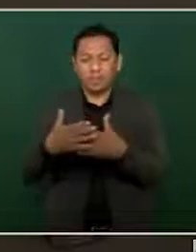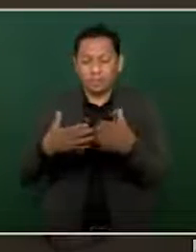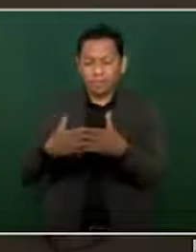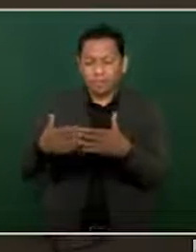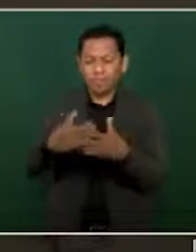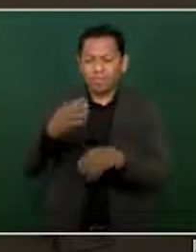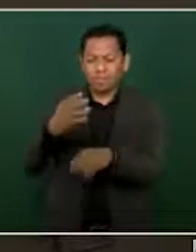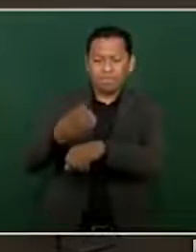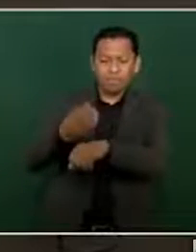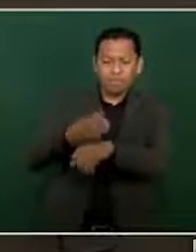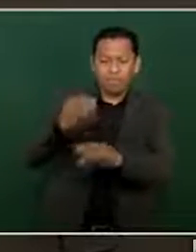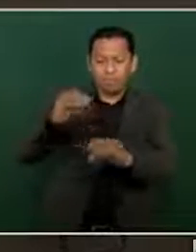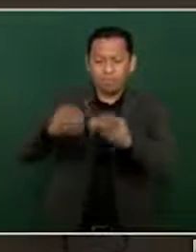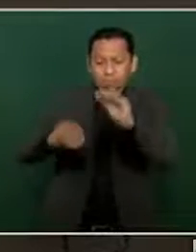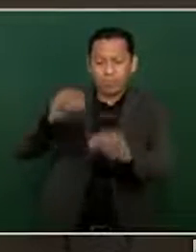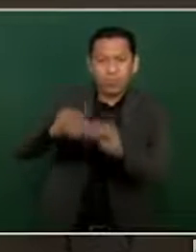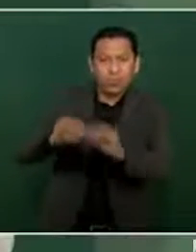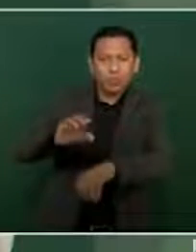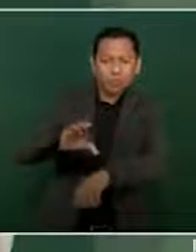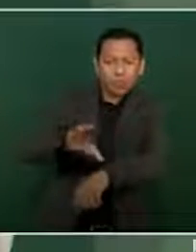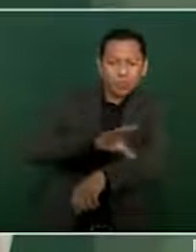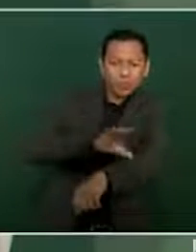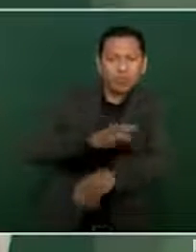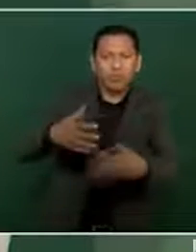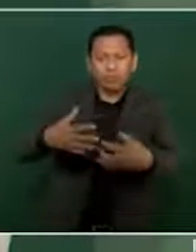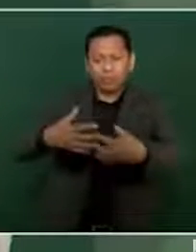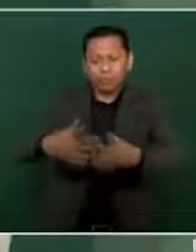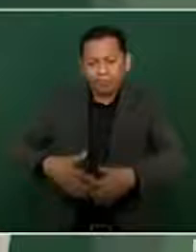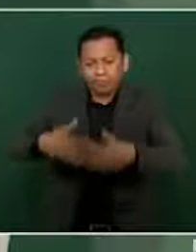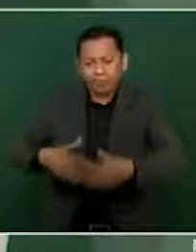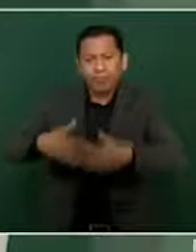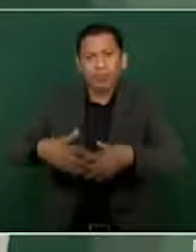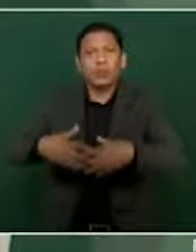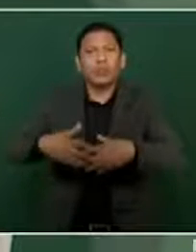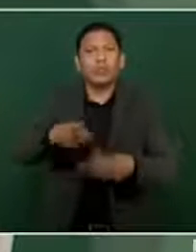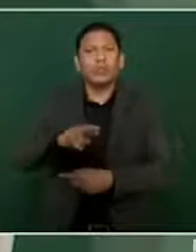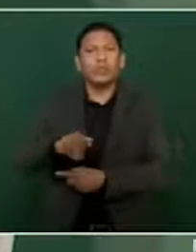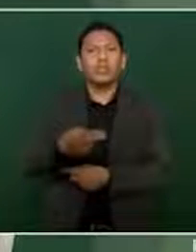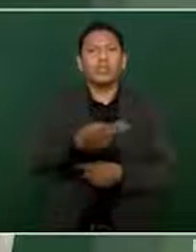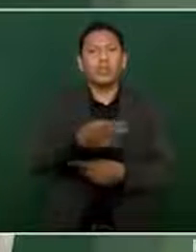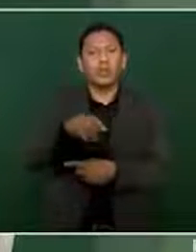modernizando las hidroeléctricas del río Grijalva